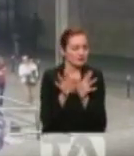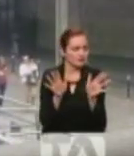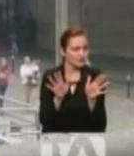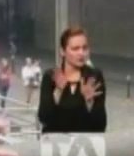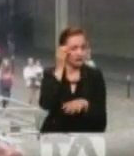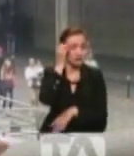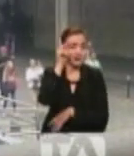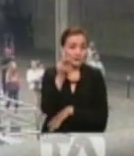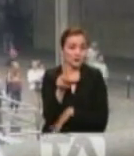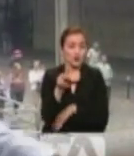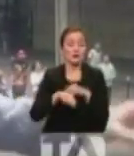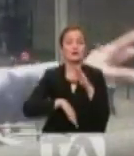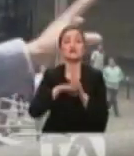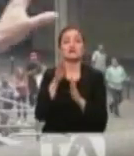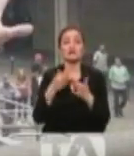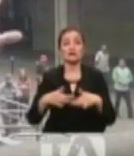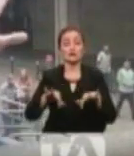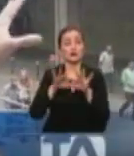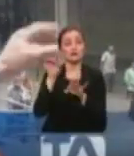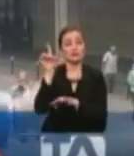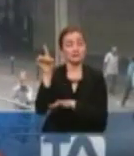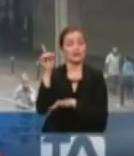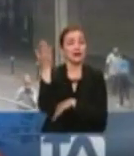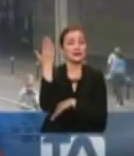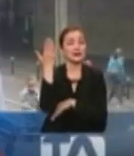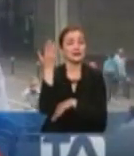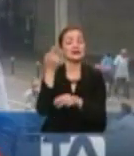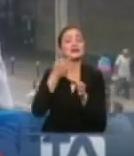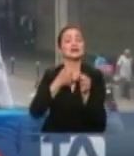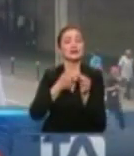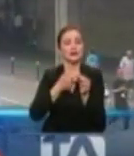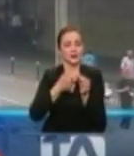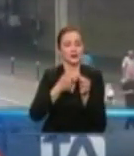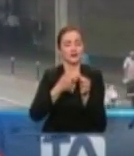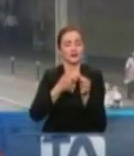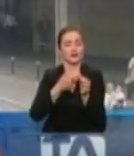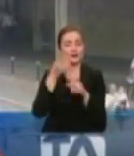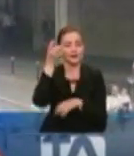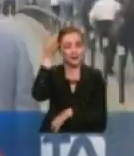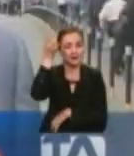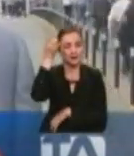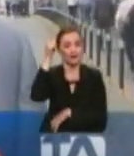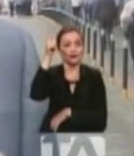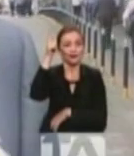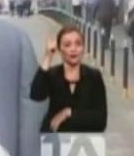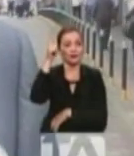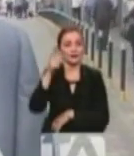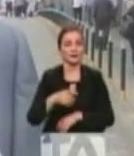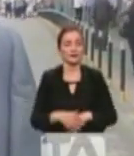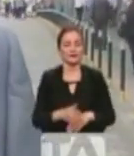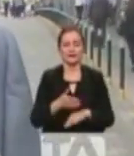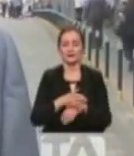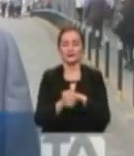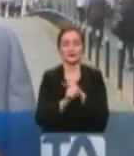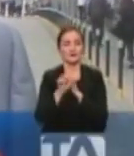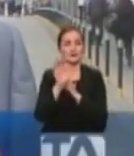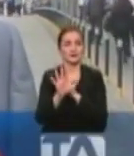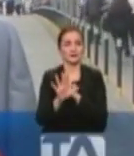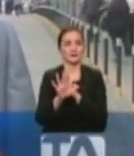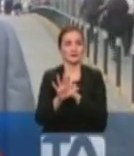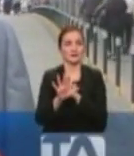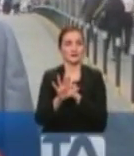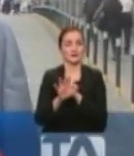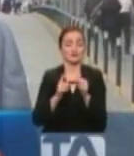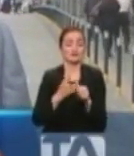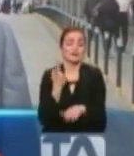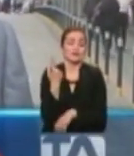tiene claro cuál es la obra más importante que salió de aquí, de la alcaldía capitalina, con Mauricio Rodas a la cabeza. Después de 5 años, para mí pienso